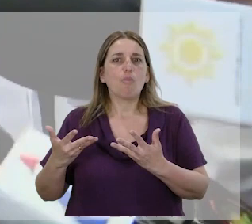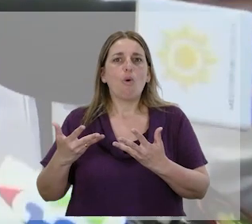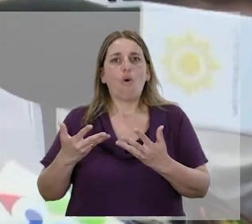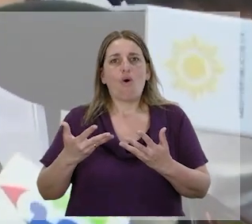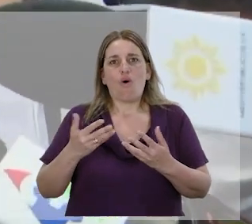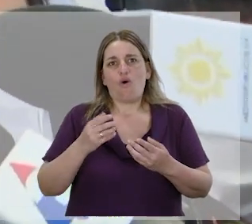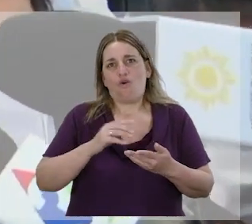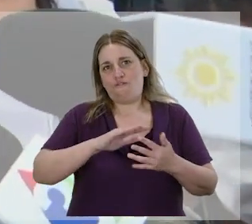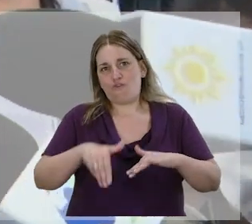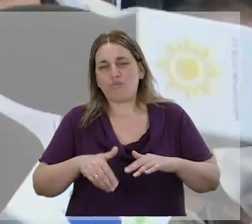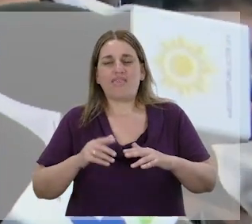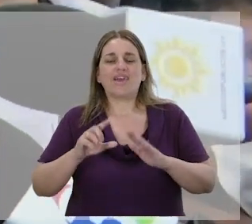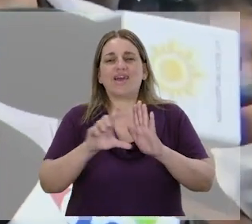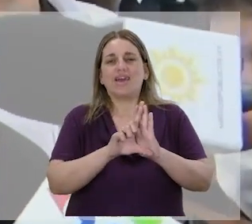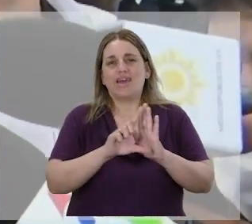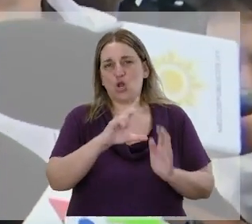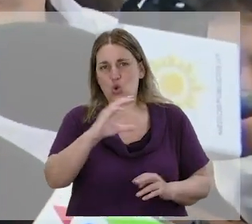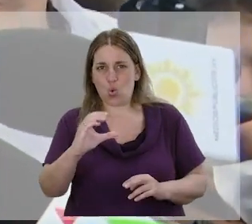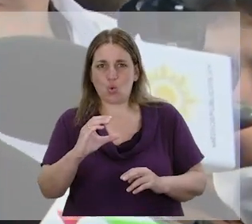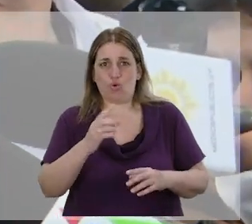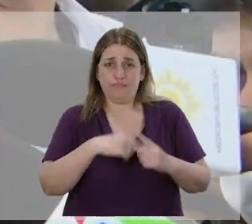del abordaje de la LUC.